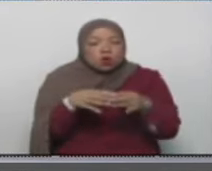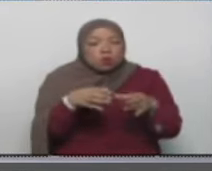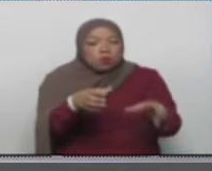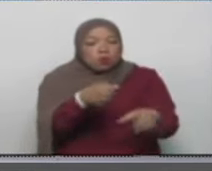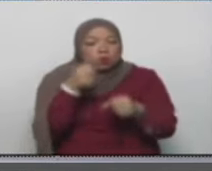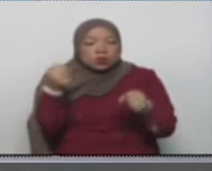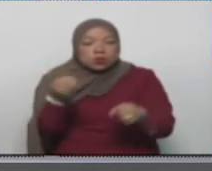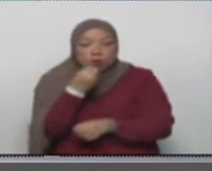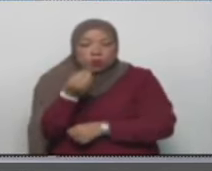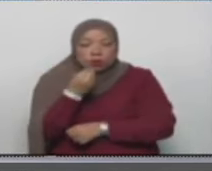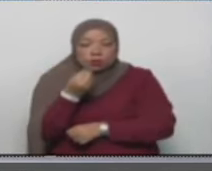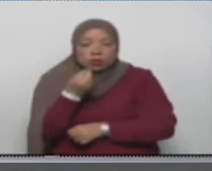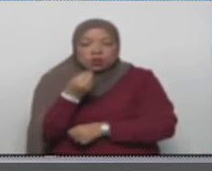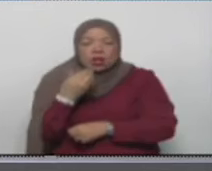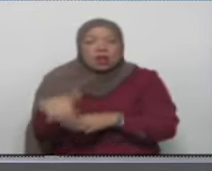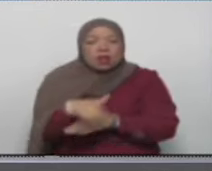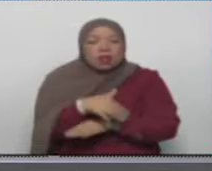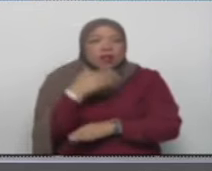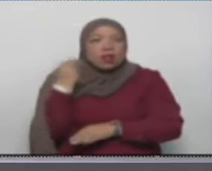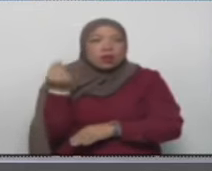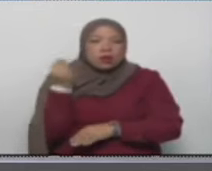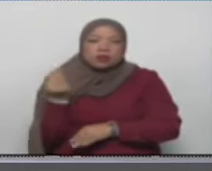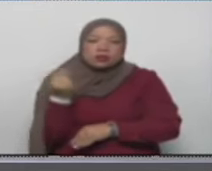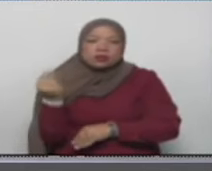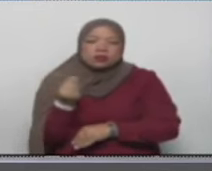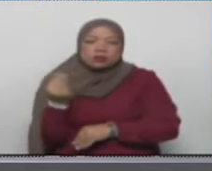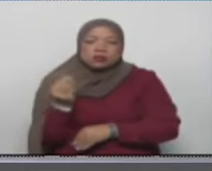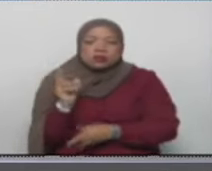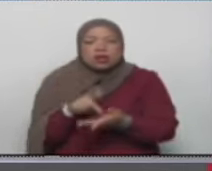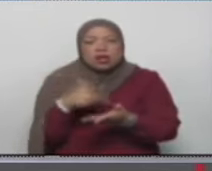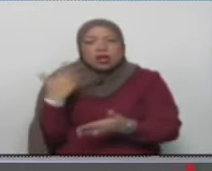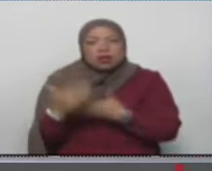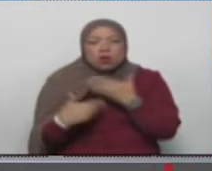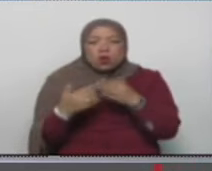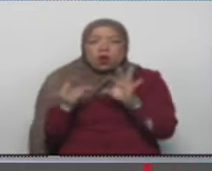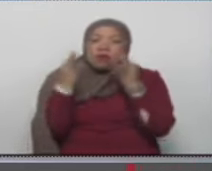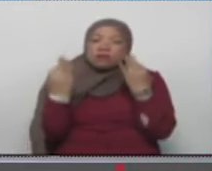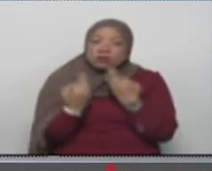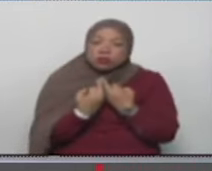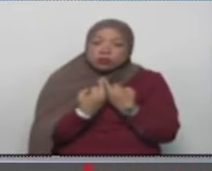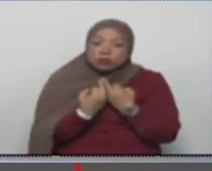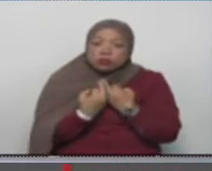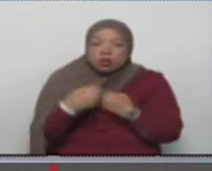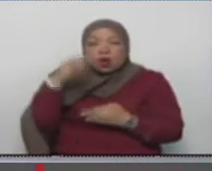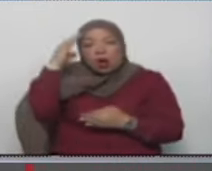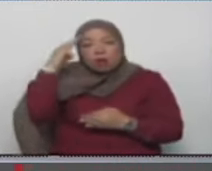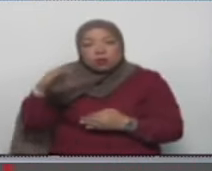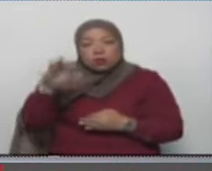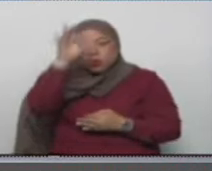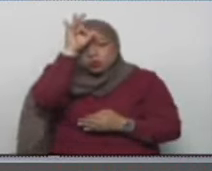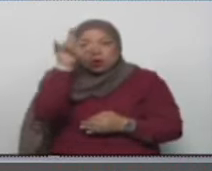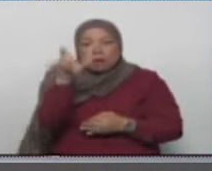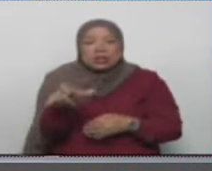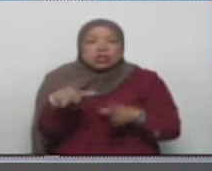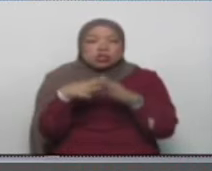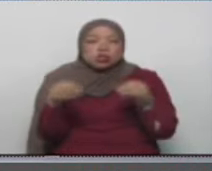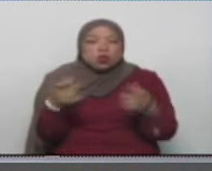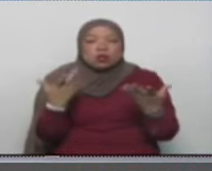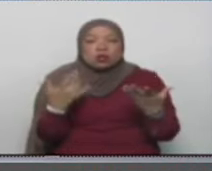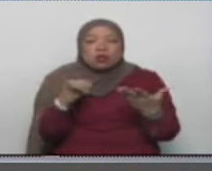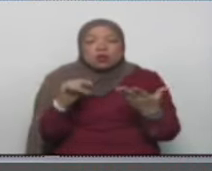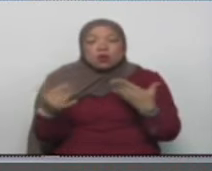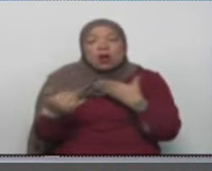de las comunidades, de las calles, de las VC. Están amenazando a su familia, a los milicianos, a las milicianas.